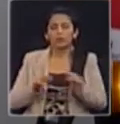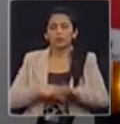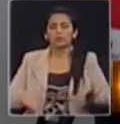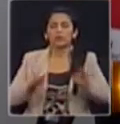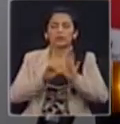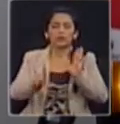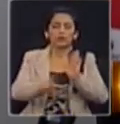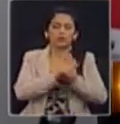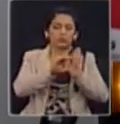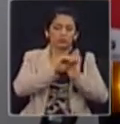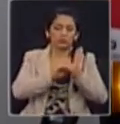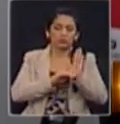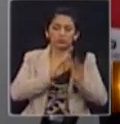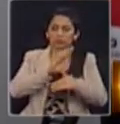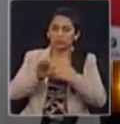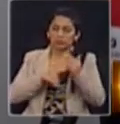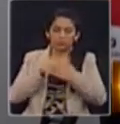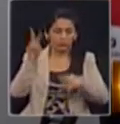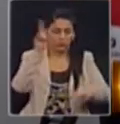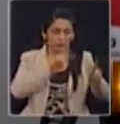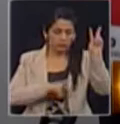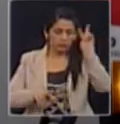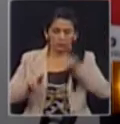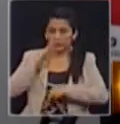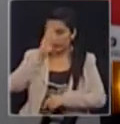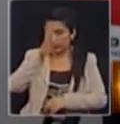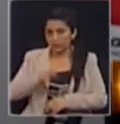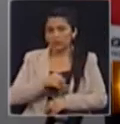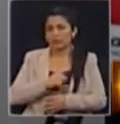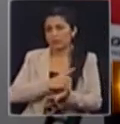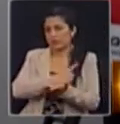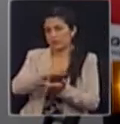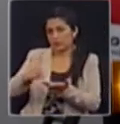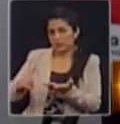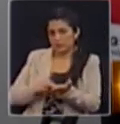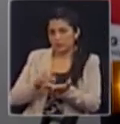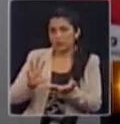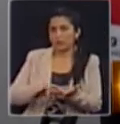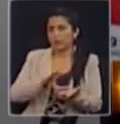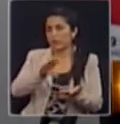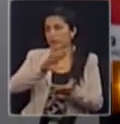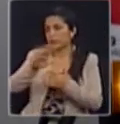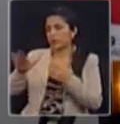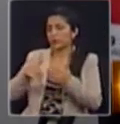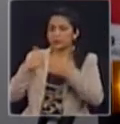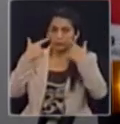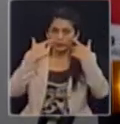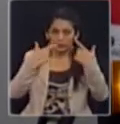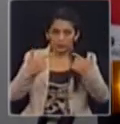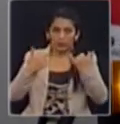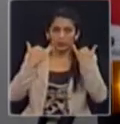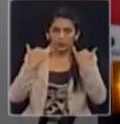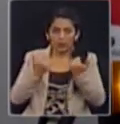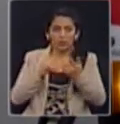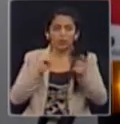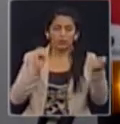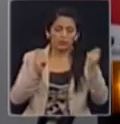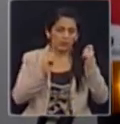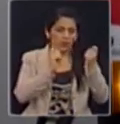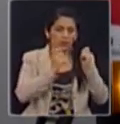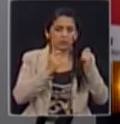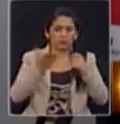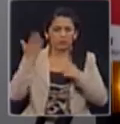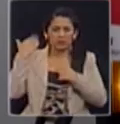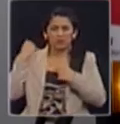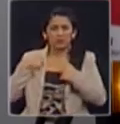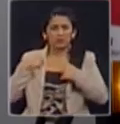estamos evaluando constantemente a los distritales. Y en efecto, hemos procedido a un conjunto de cambios desde que yo estoy